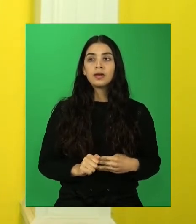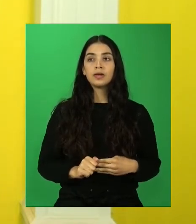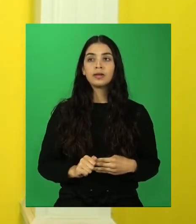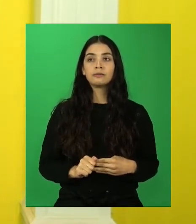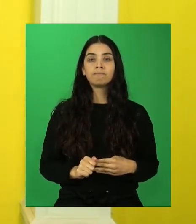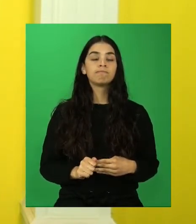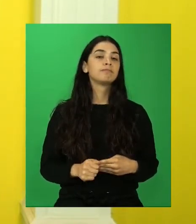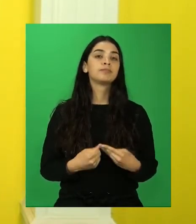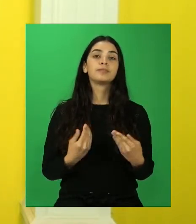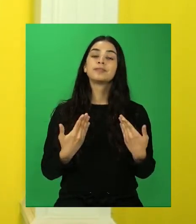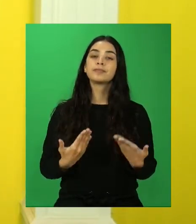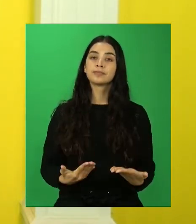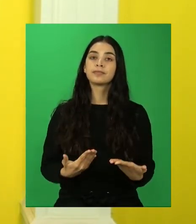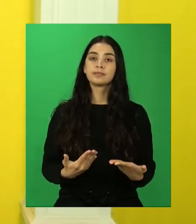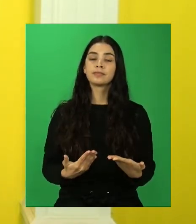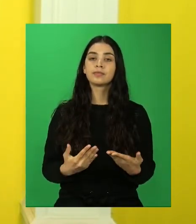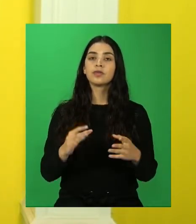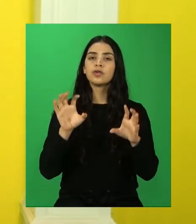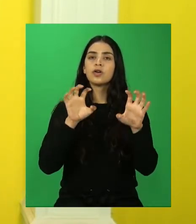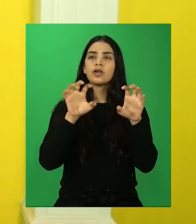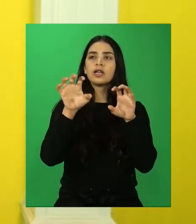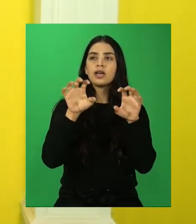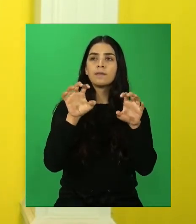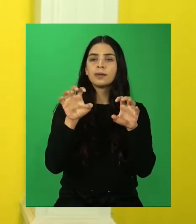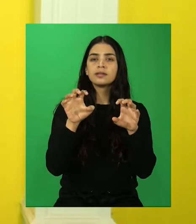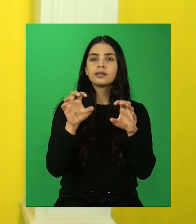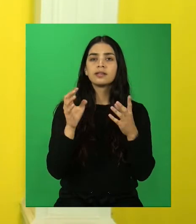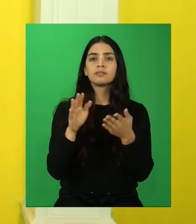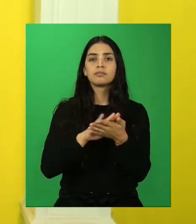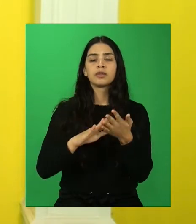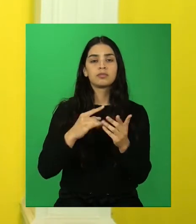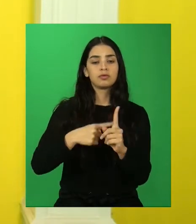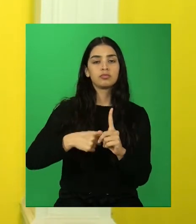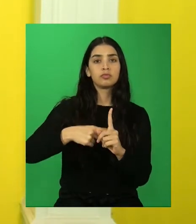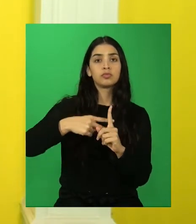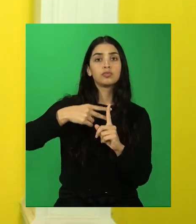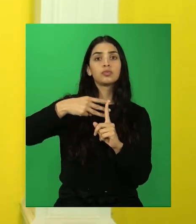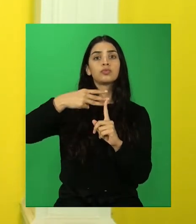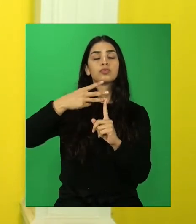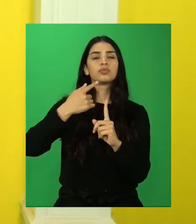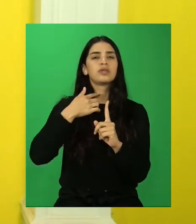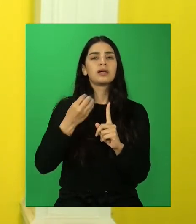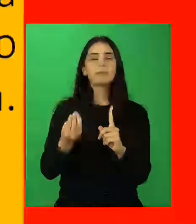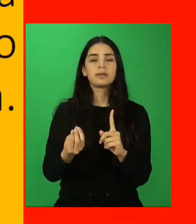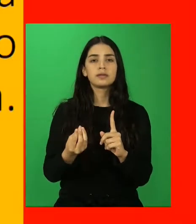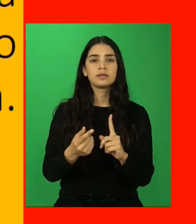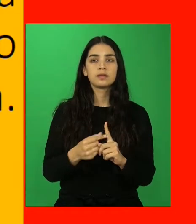Para ello, la materia debe estar expuesta a altas temperaturas, como lo decíamos recién.